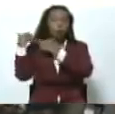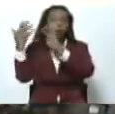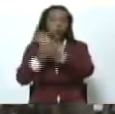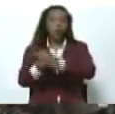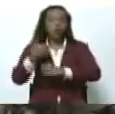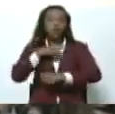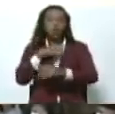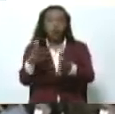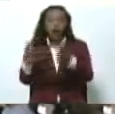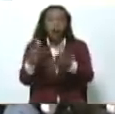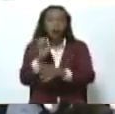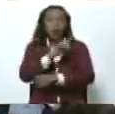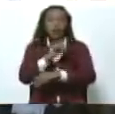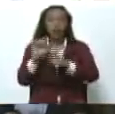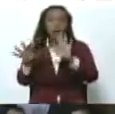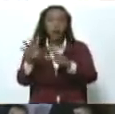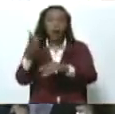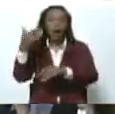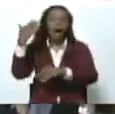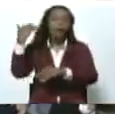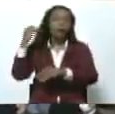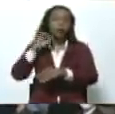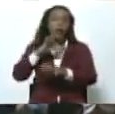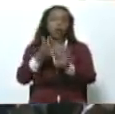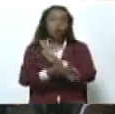nosotros ganamos 19 entonces.